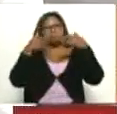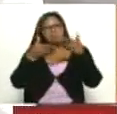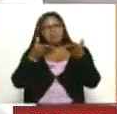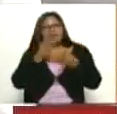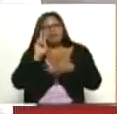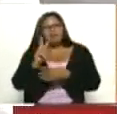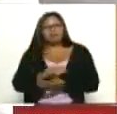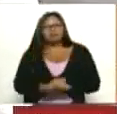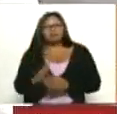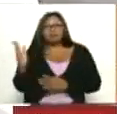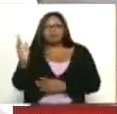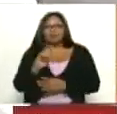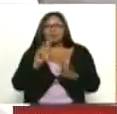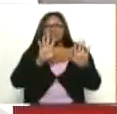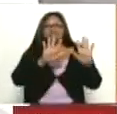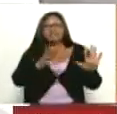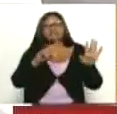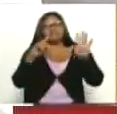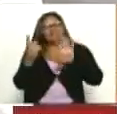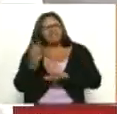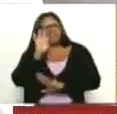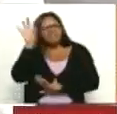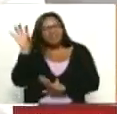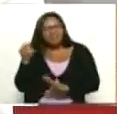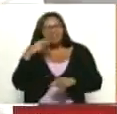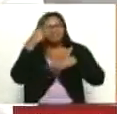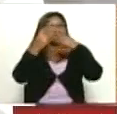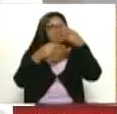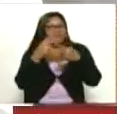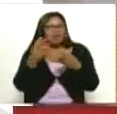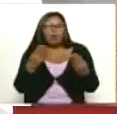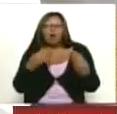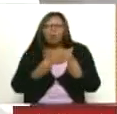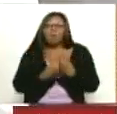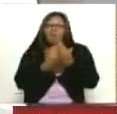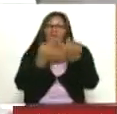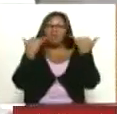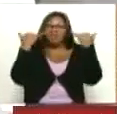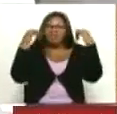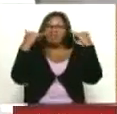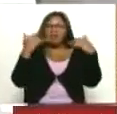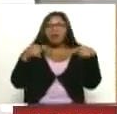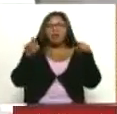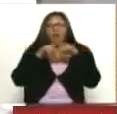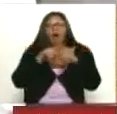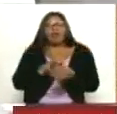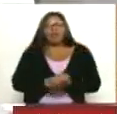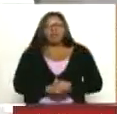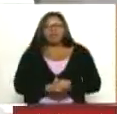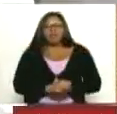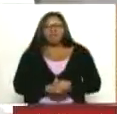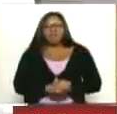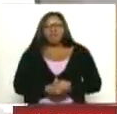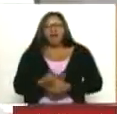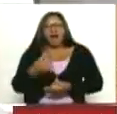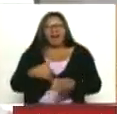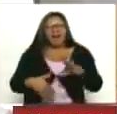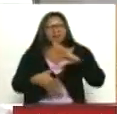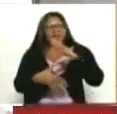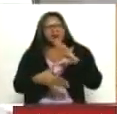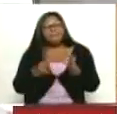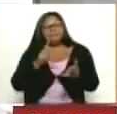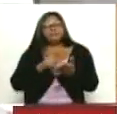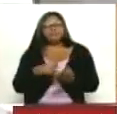venido 16 países a visitarnos y a acompañar este festival. Del continente americano